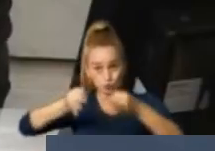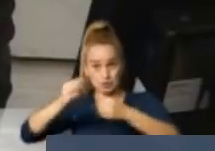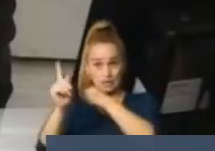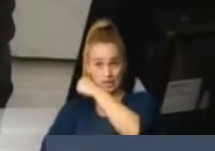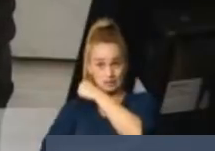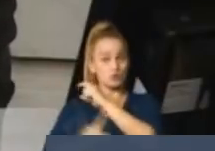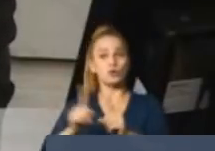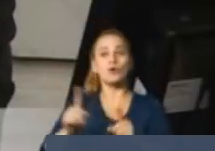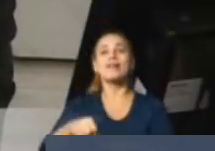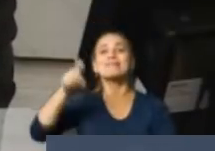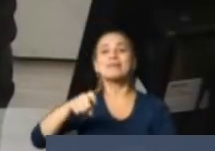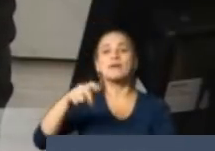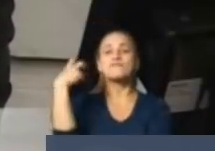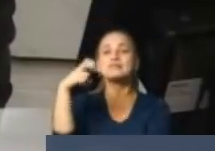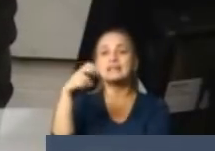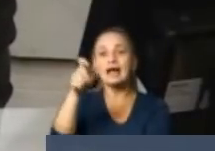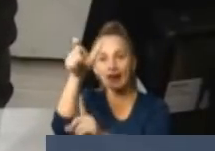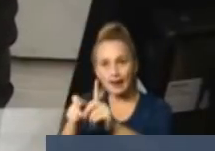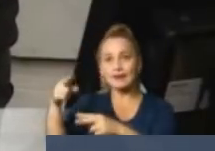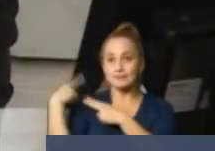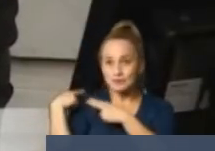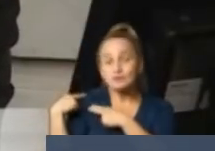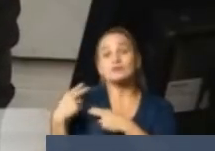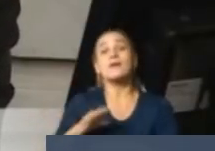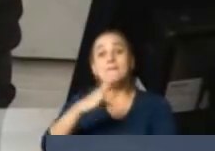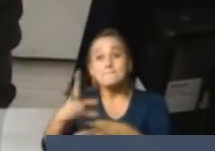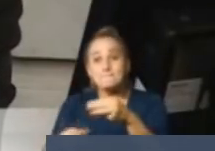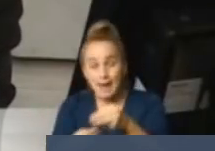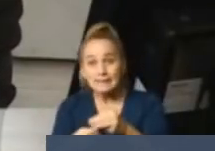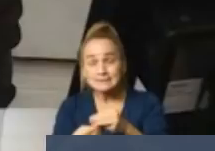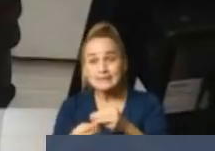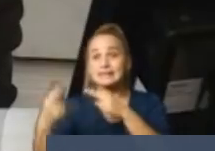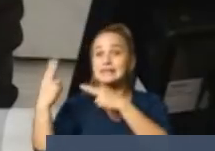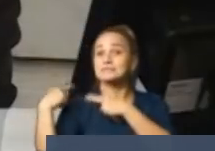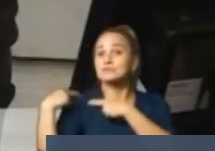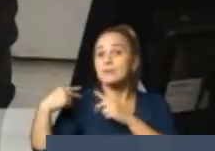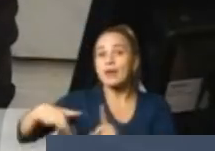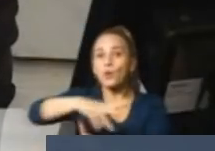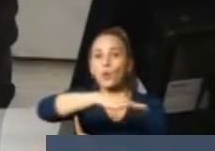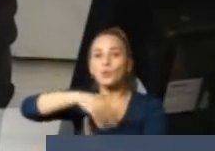el fiscal debe dar cuenta. Pero eso también tiene unos responsables políticos.